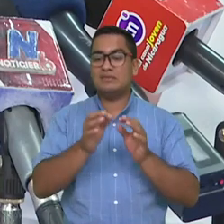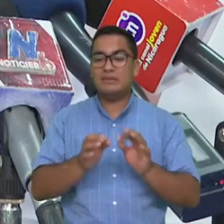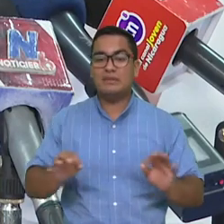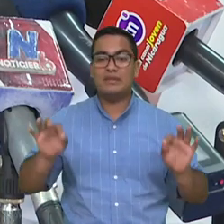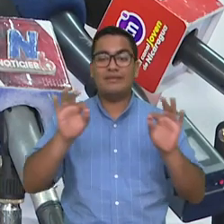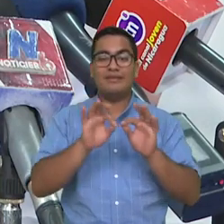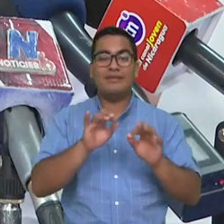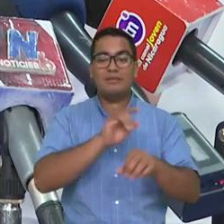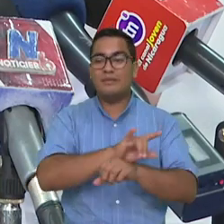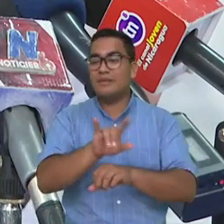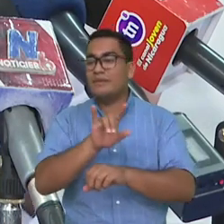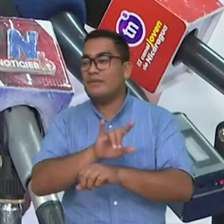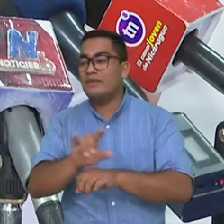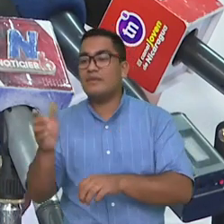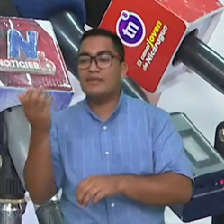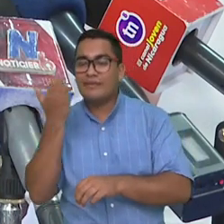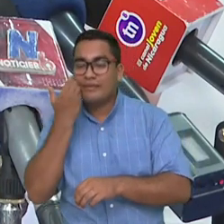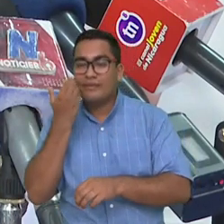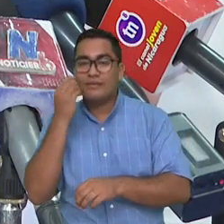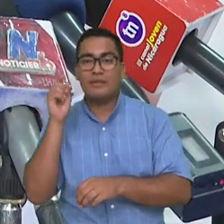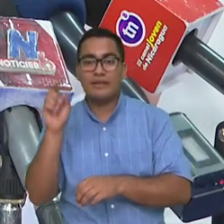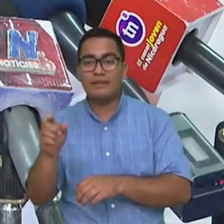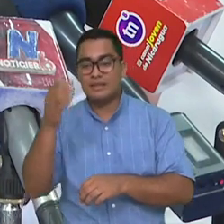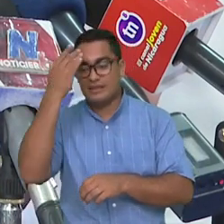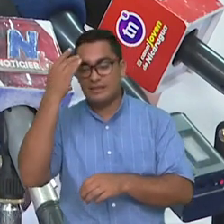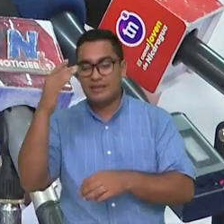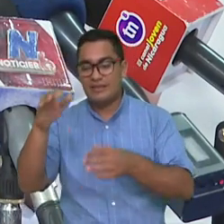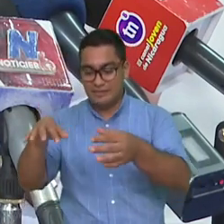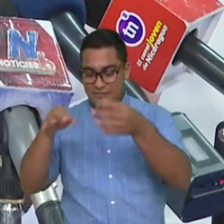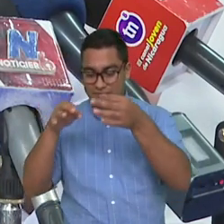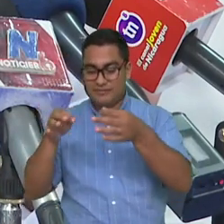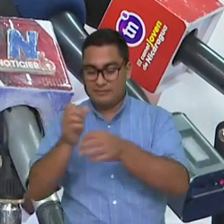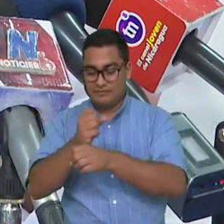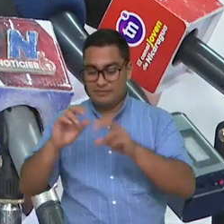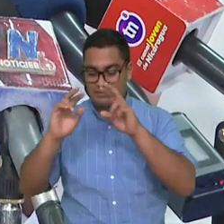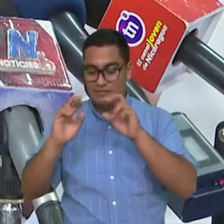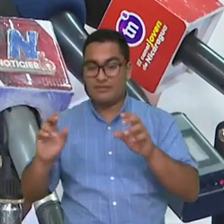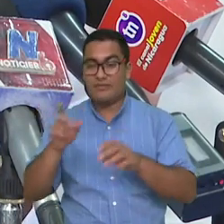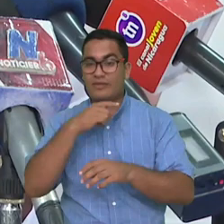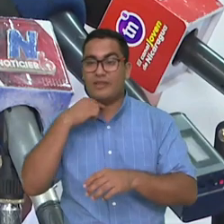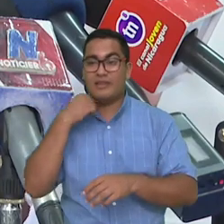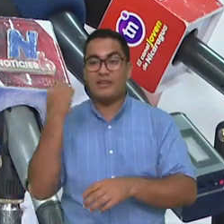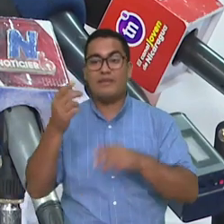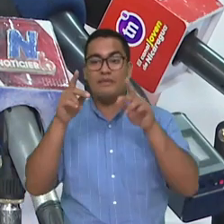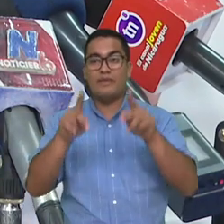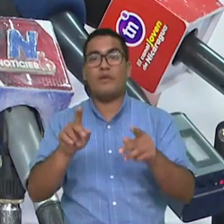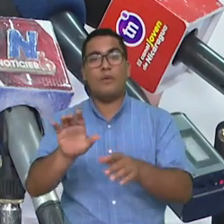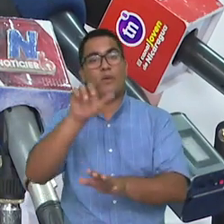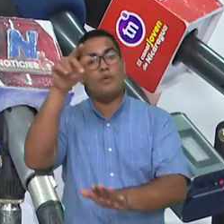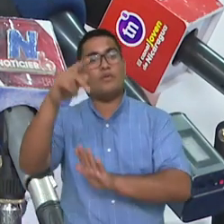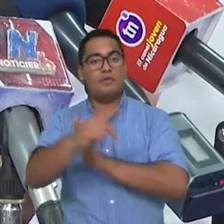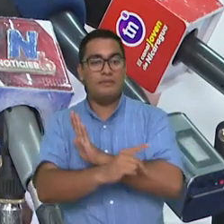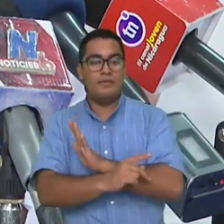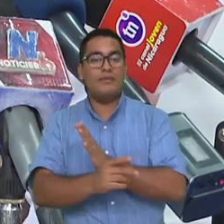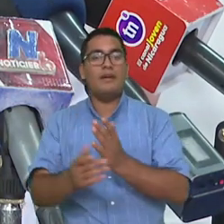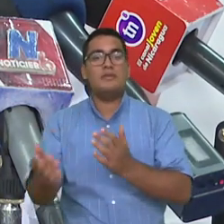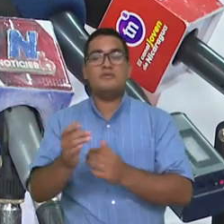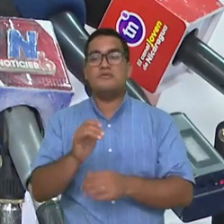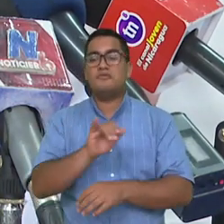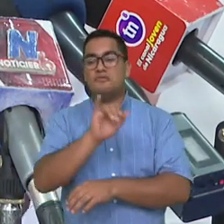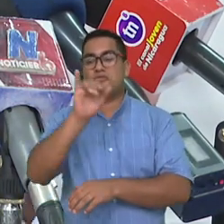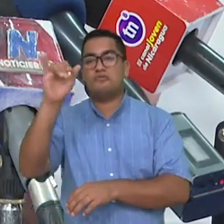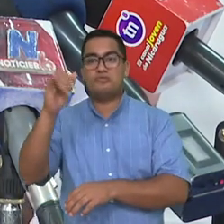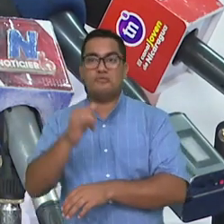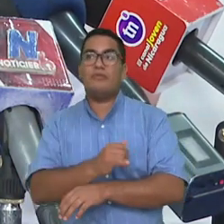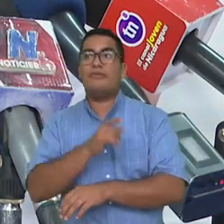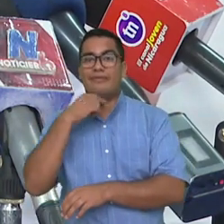del nexo epidemiológico para determinar si han tenido contacto con personas que han viajado a países donde hay